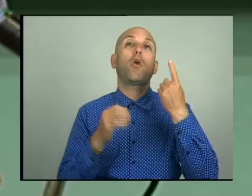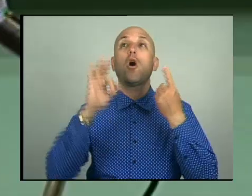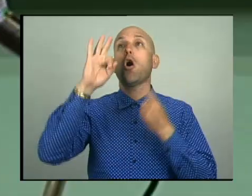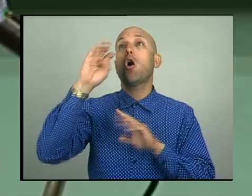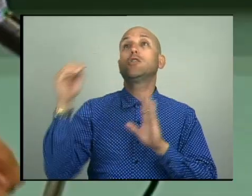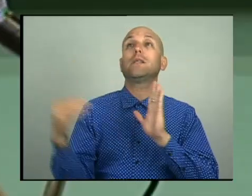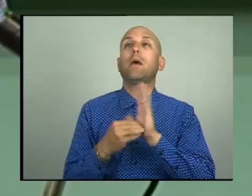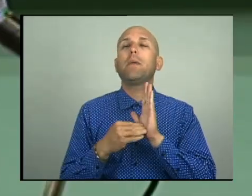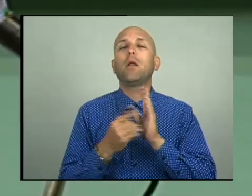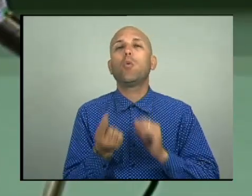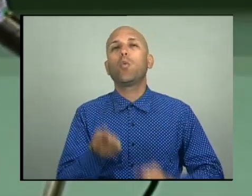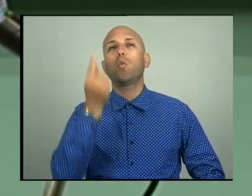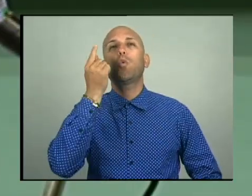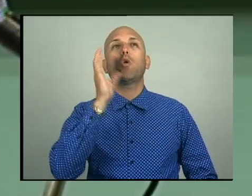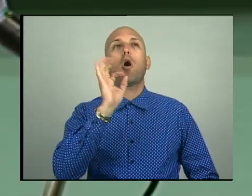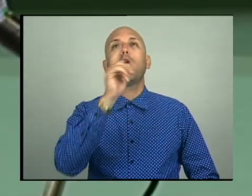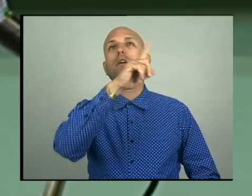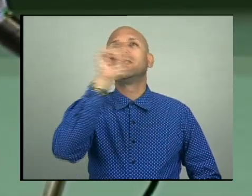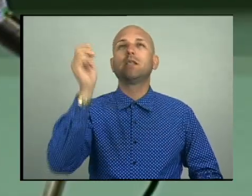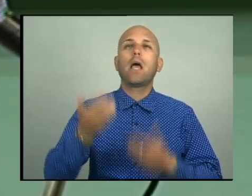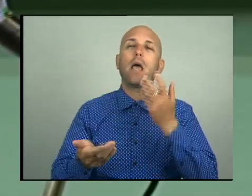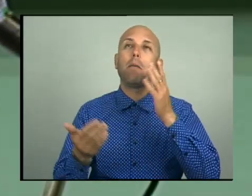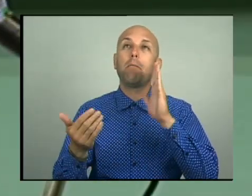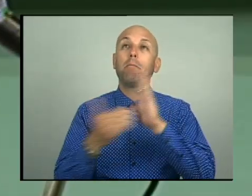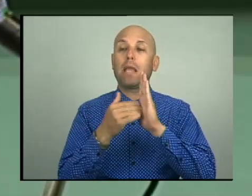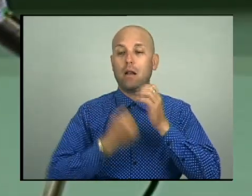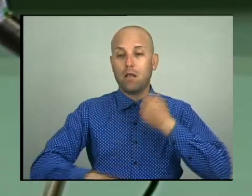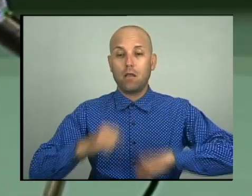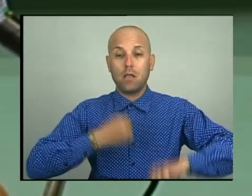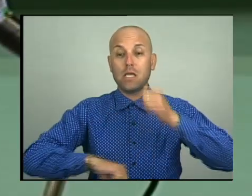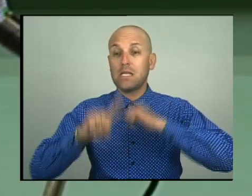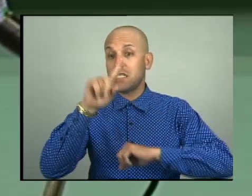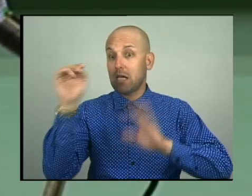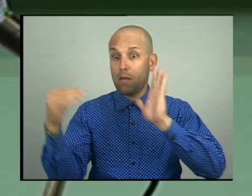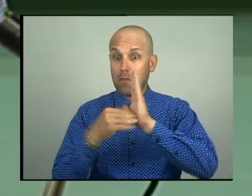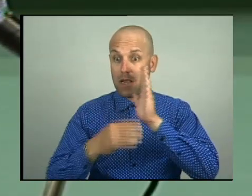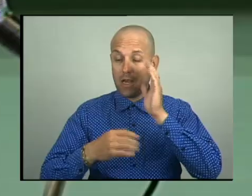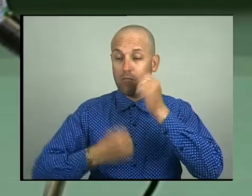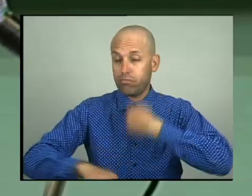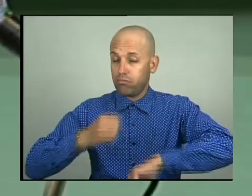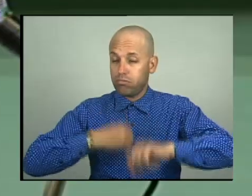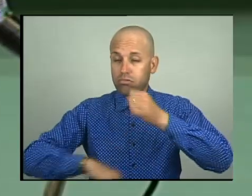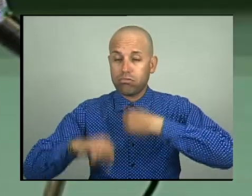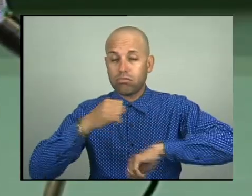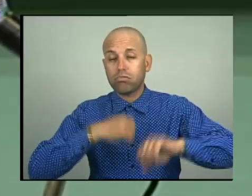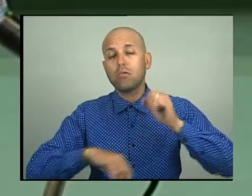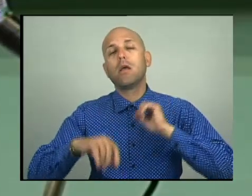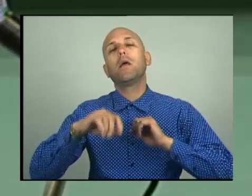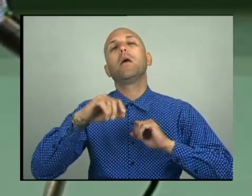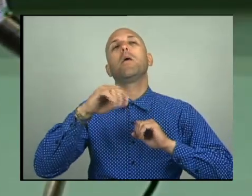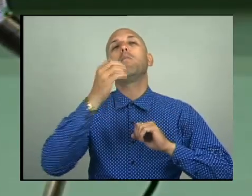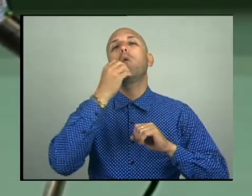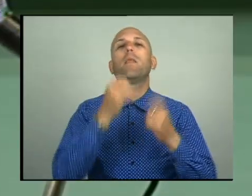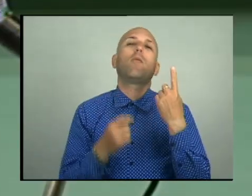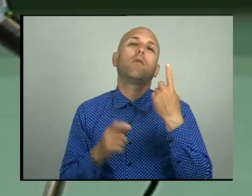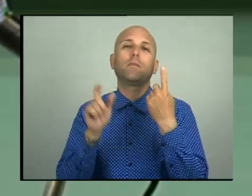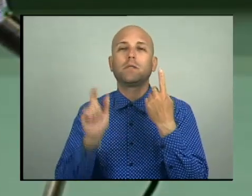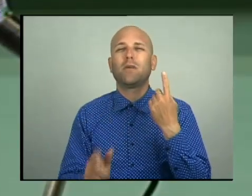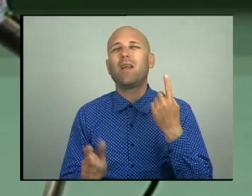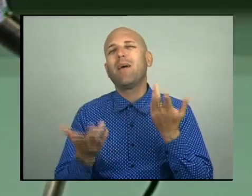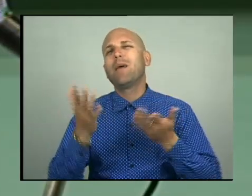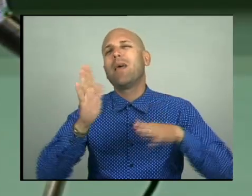80.000 o en 100.000 nacimientos, pero eso varía en relación a la natalidad. Nosotros habitualmente en